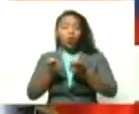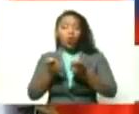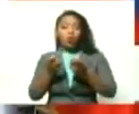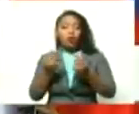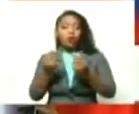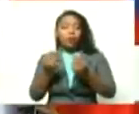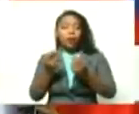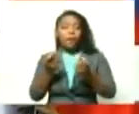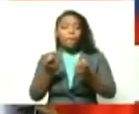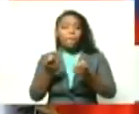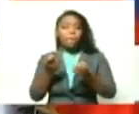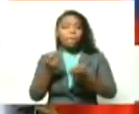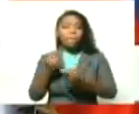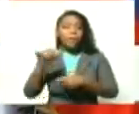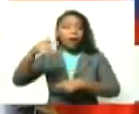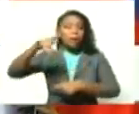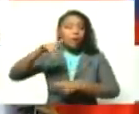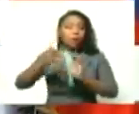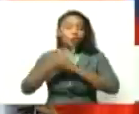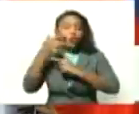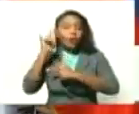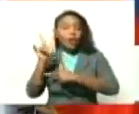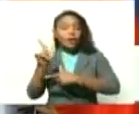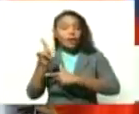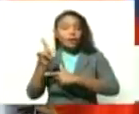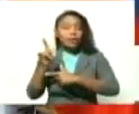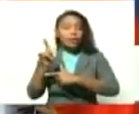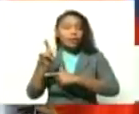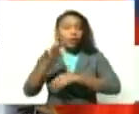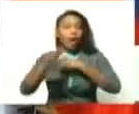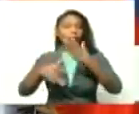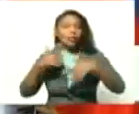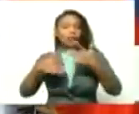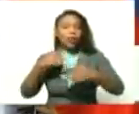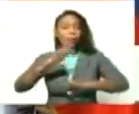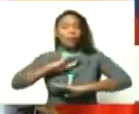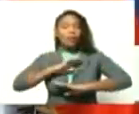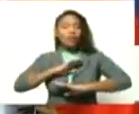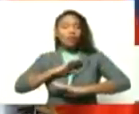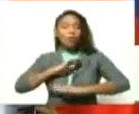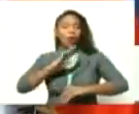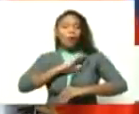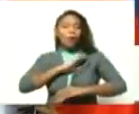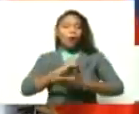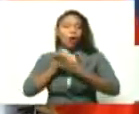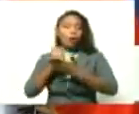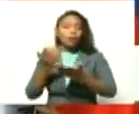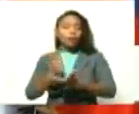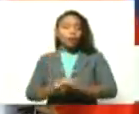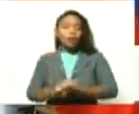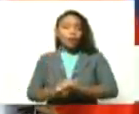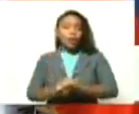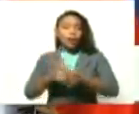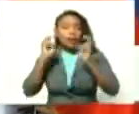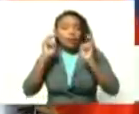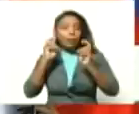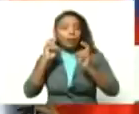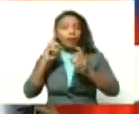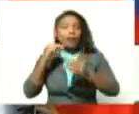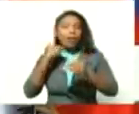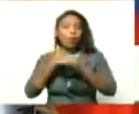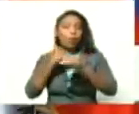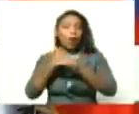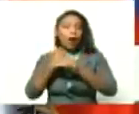fin de poder arribar a un acto conclusivo que le beneficie. Caso en que se incurre en el delito de